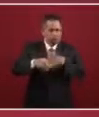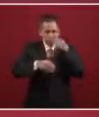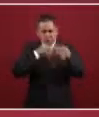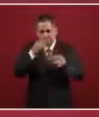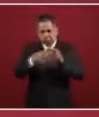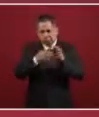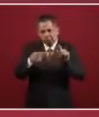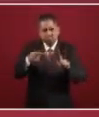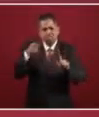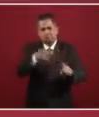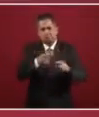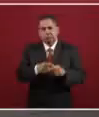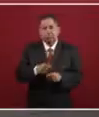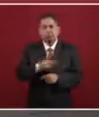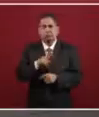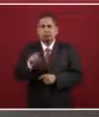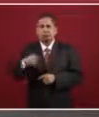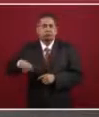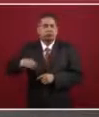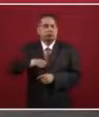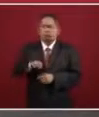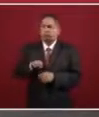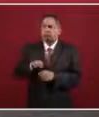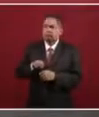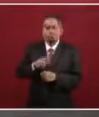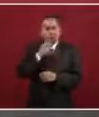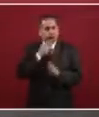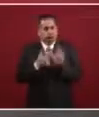Nosotros tenemos que dar el ejemplo